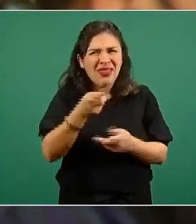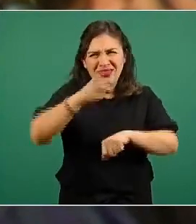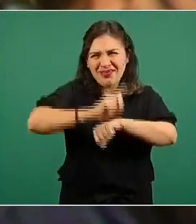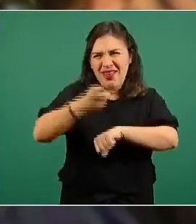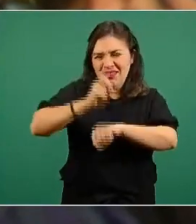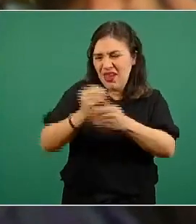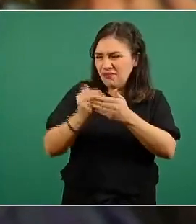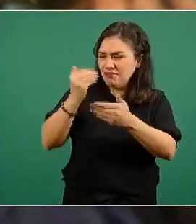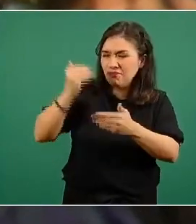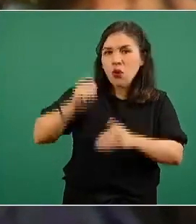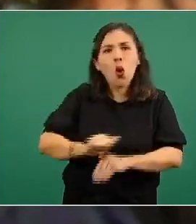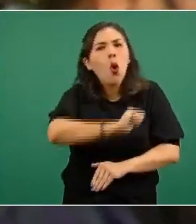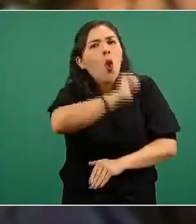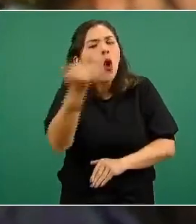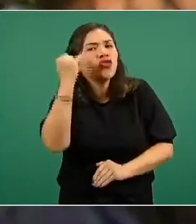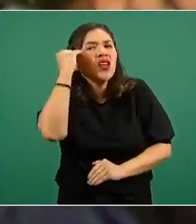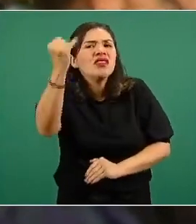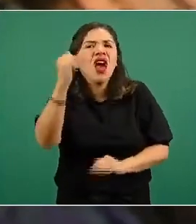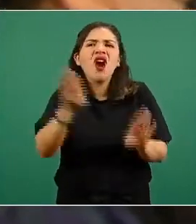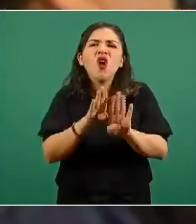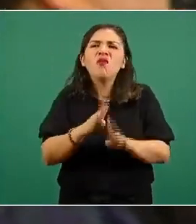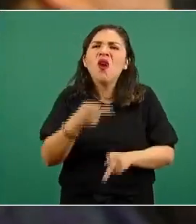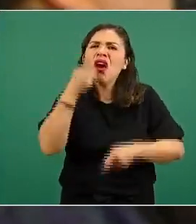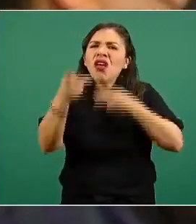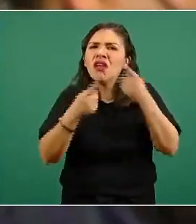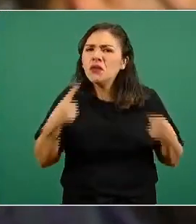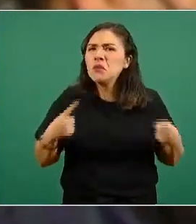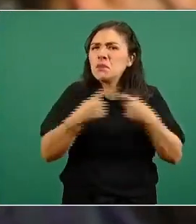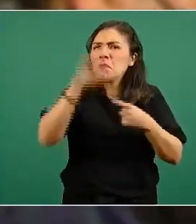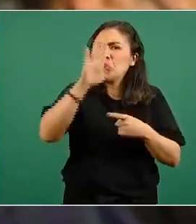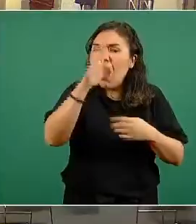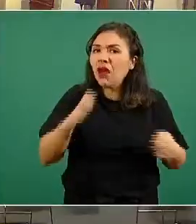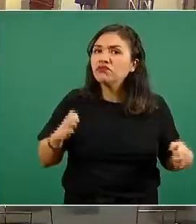días otras versiones, otros intentos de fraude